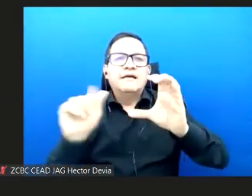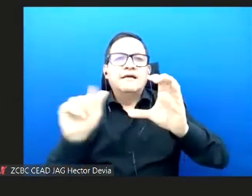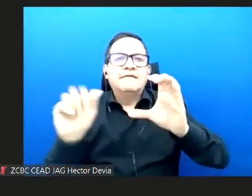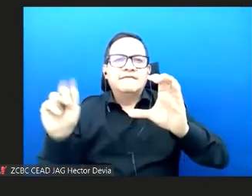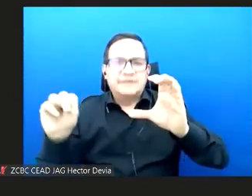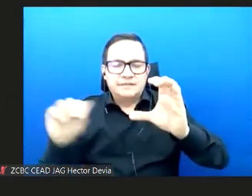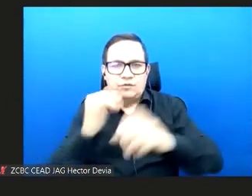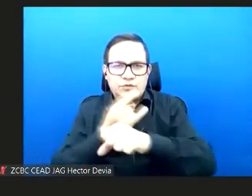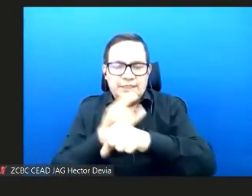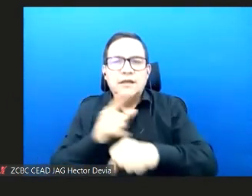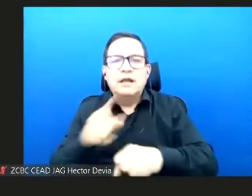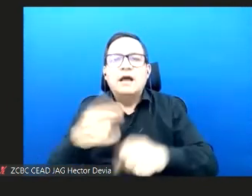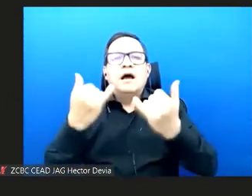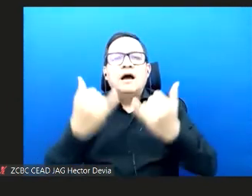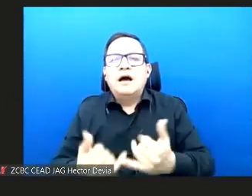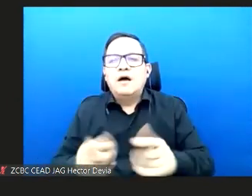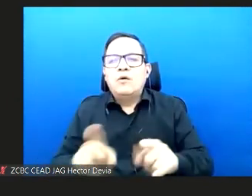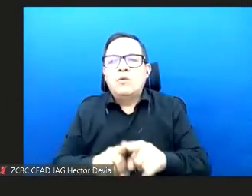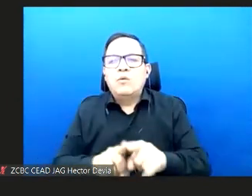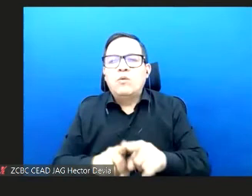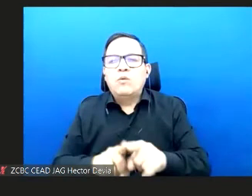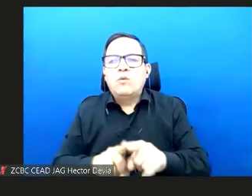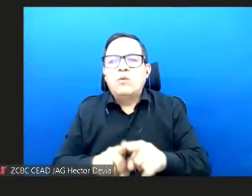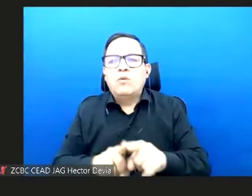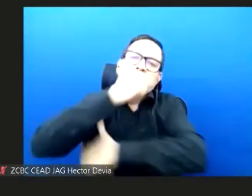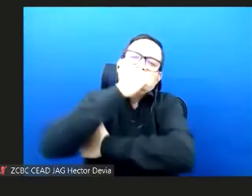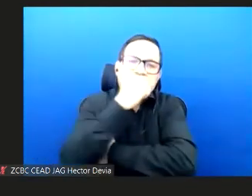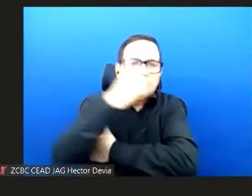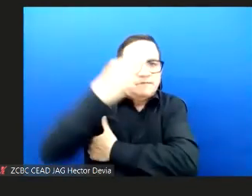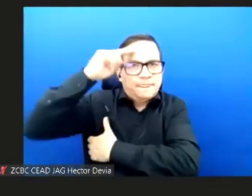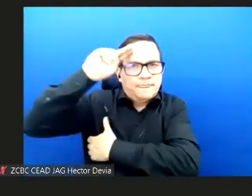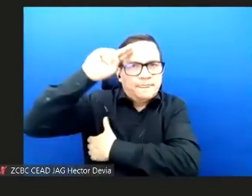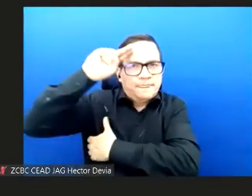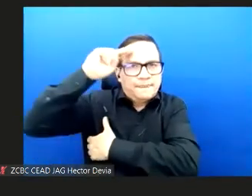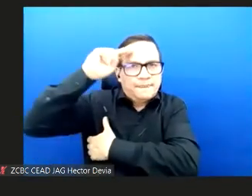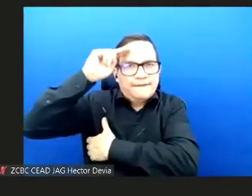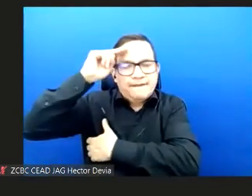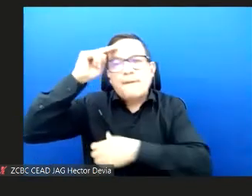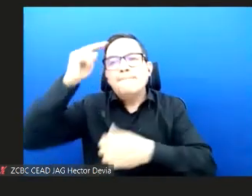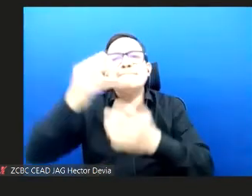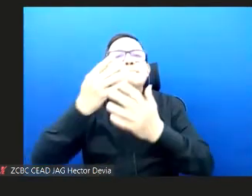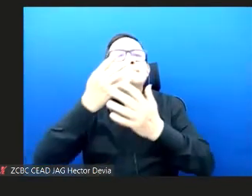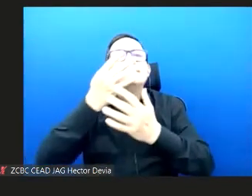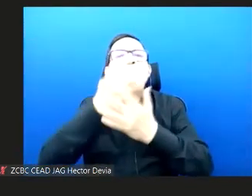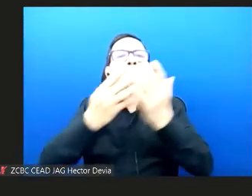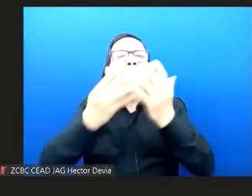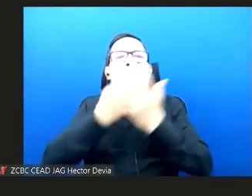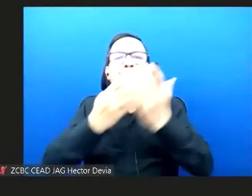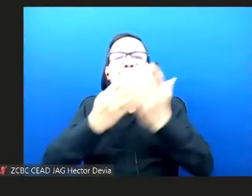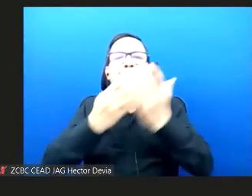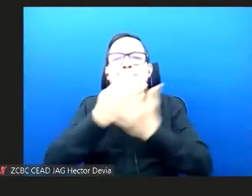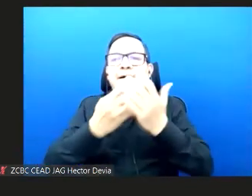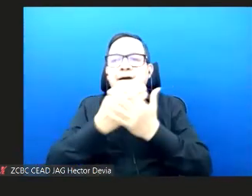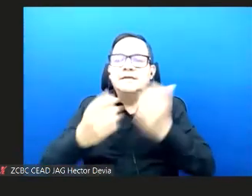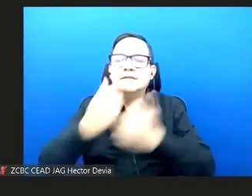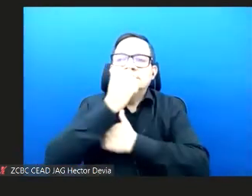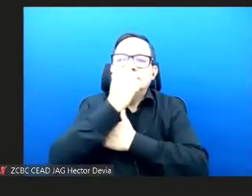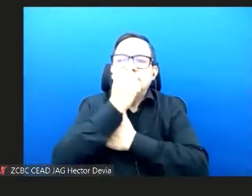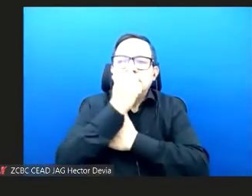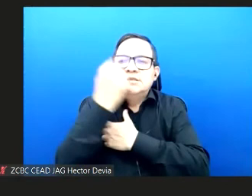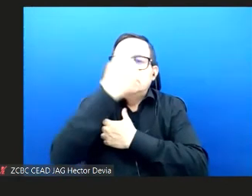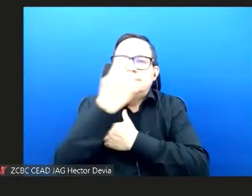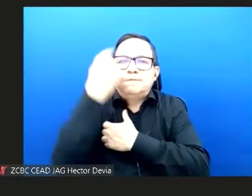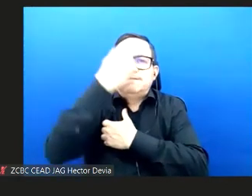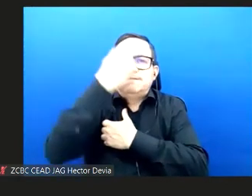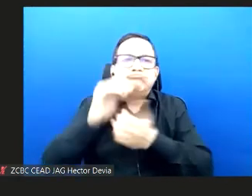operaciones, tenemos que aplicar una serie de cálculos matemáticos para realizar o resolver